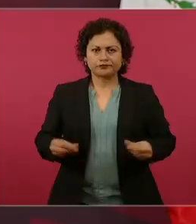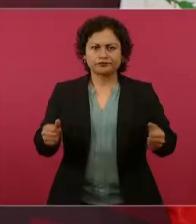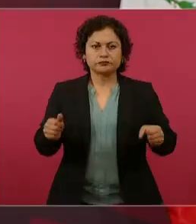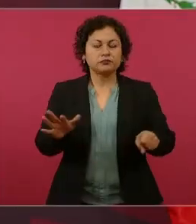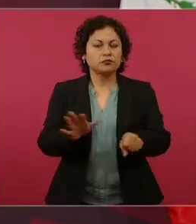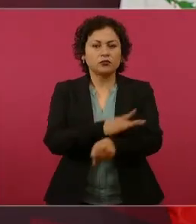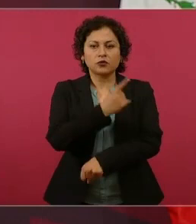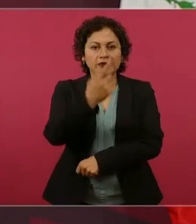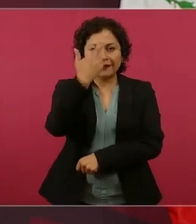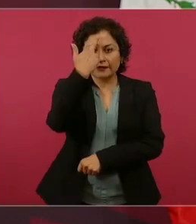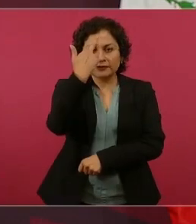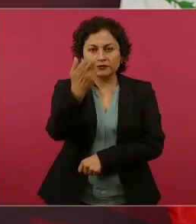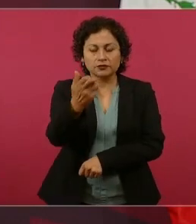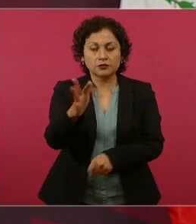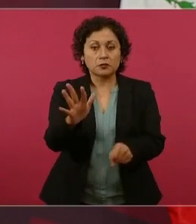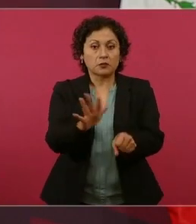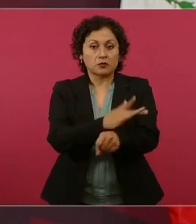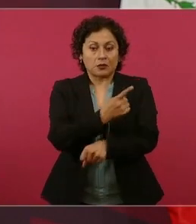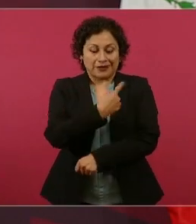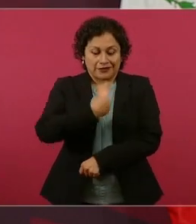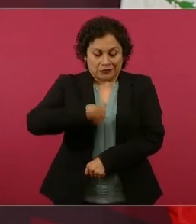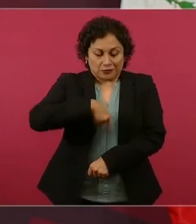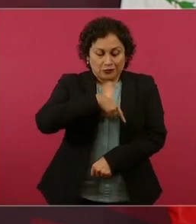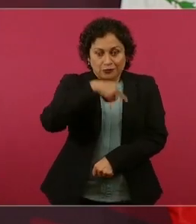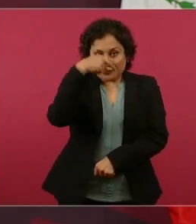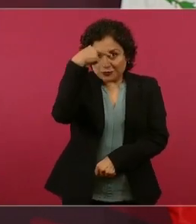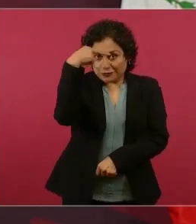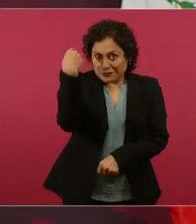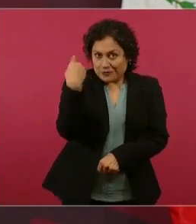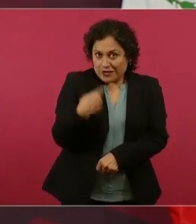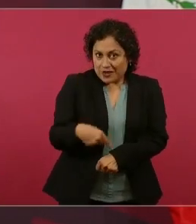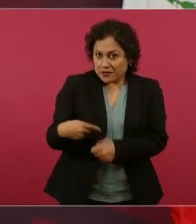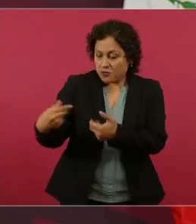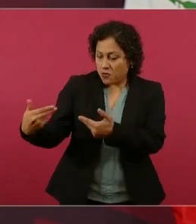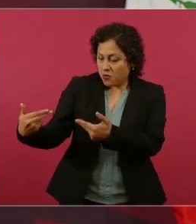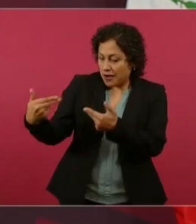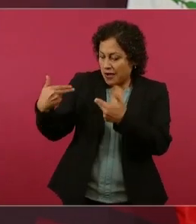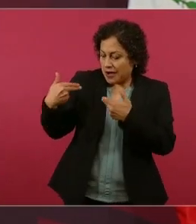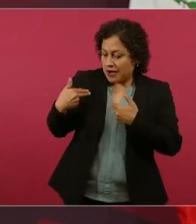civilizaciones que florecieron en este territorio.